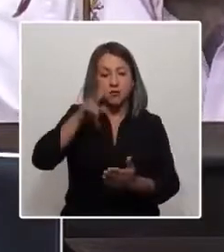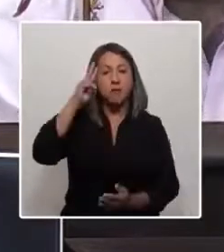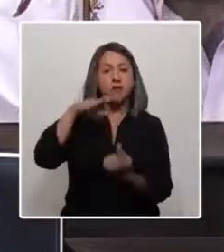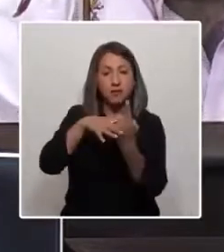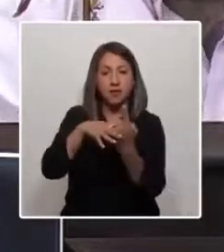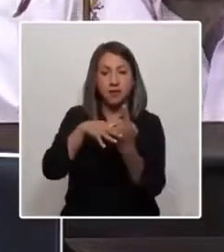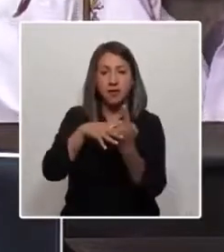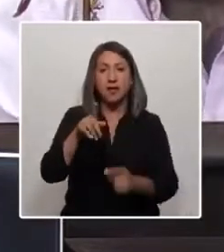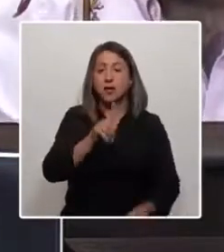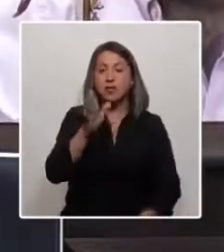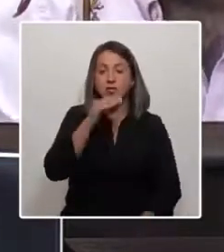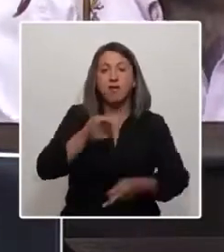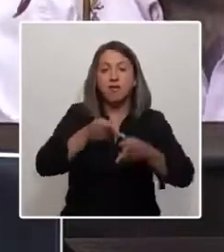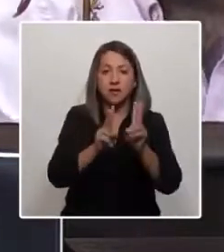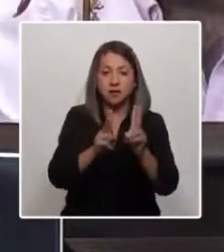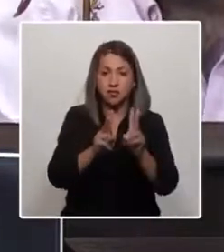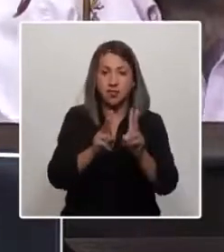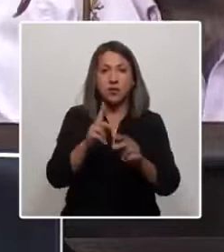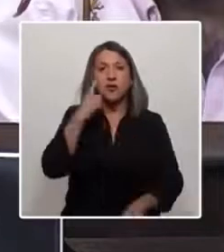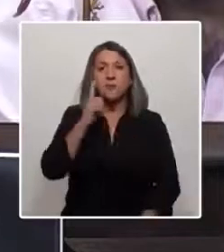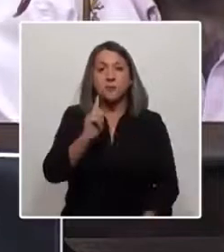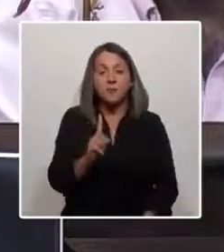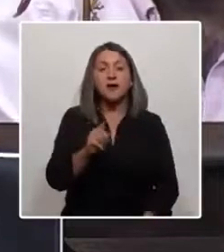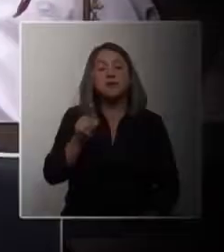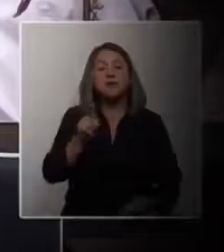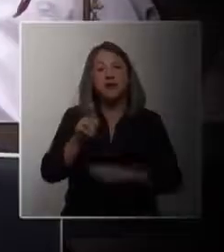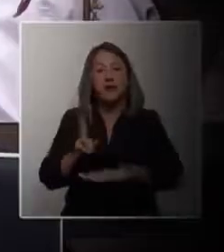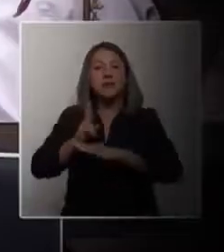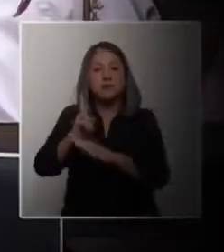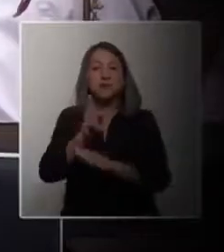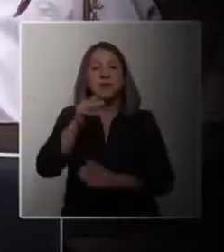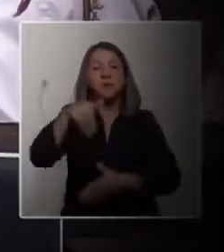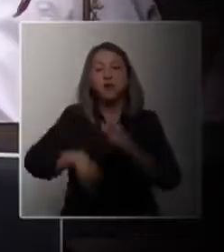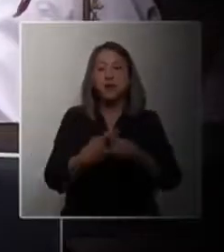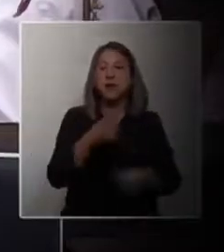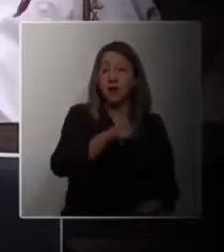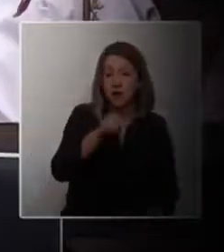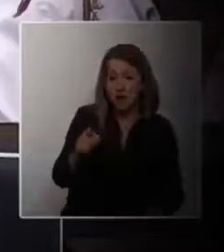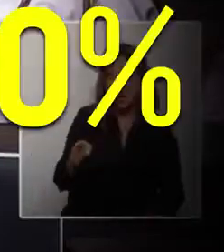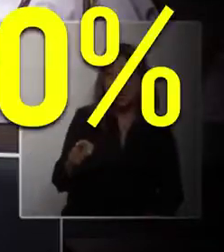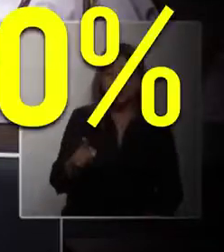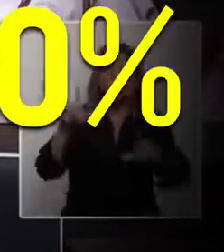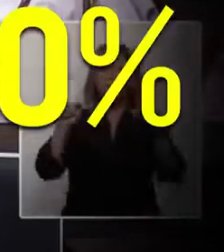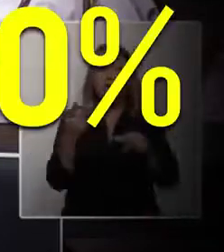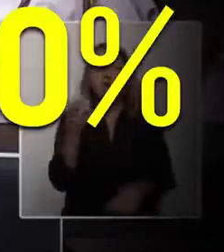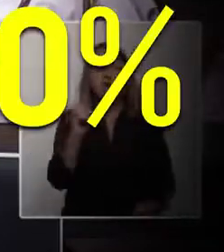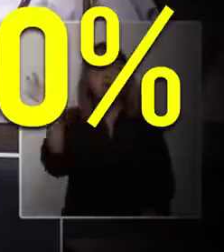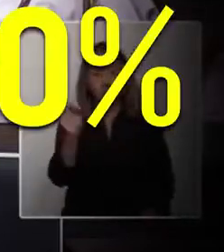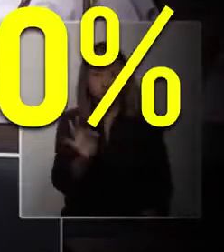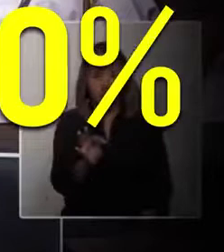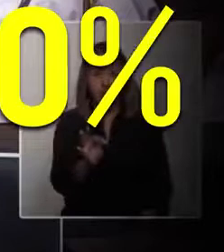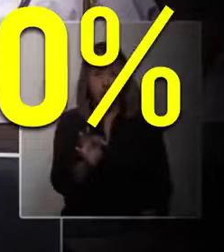indígenas no tienen de derecho ni fundamento para arrogarse esa representación. Representan a quienes votaron por ellos, menos del 20% del